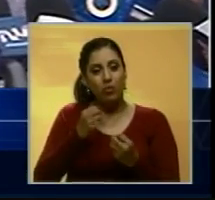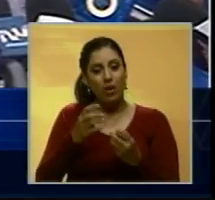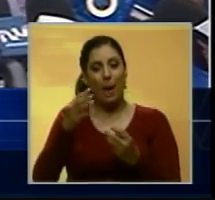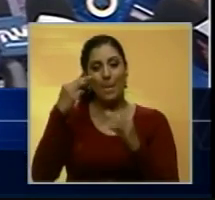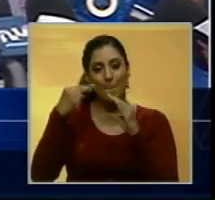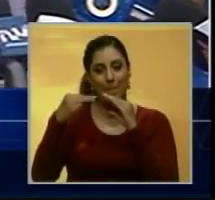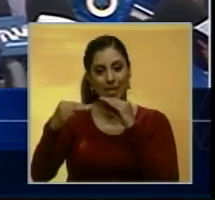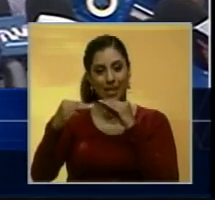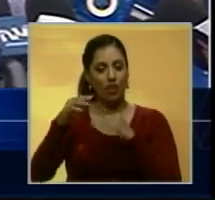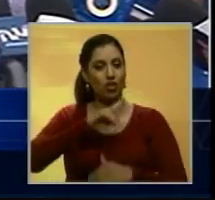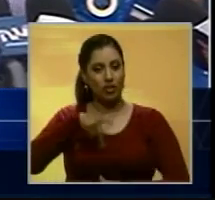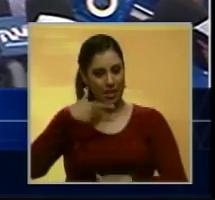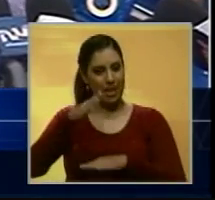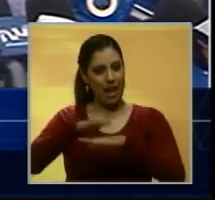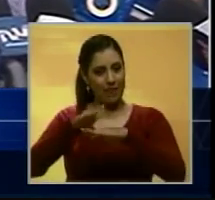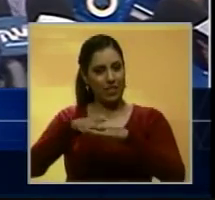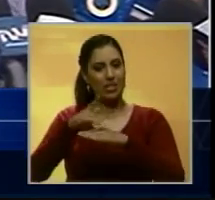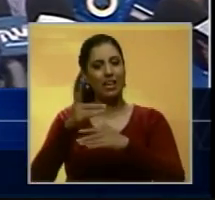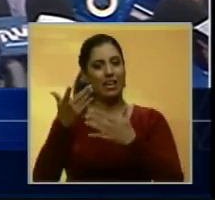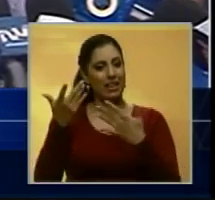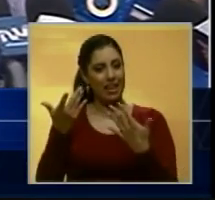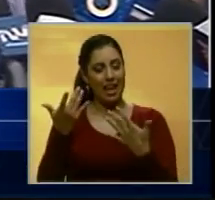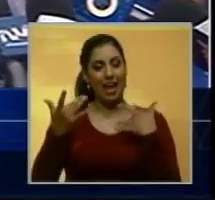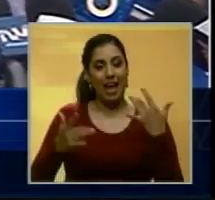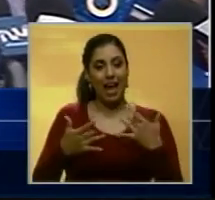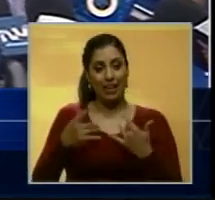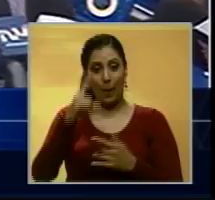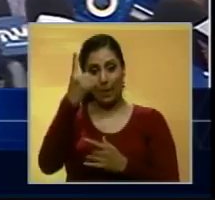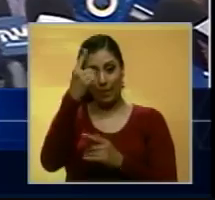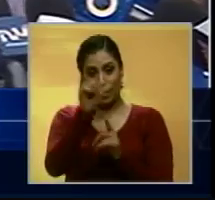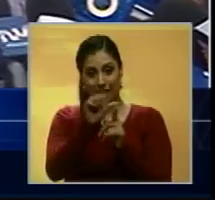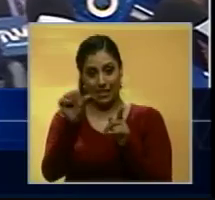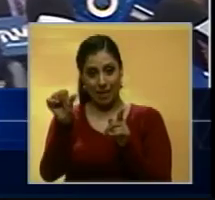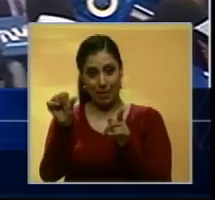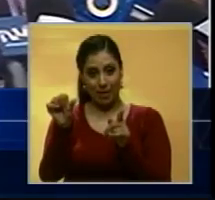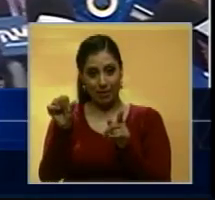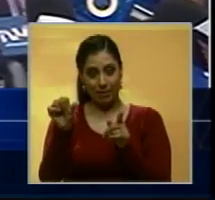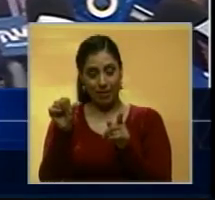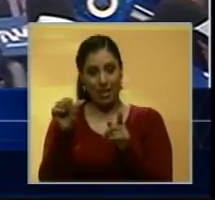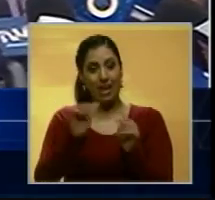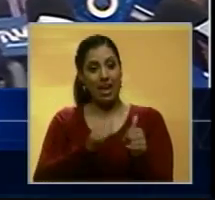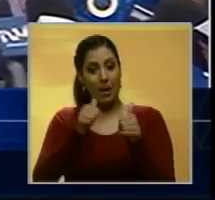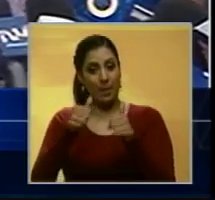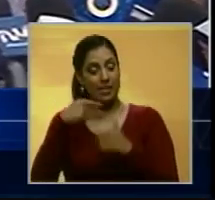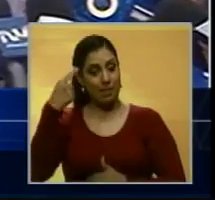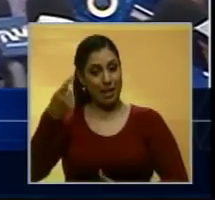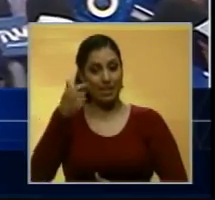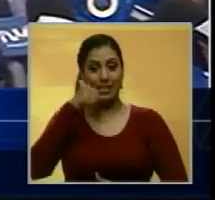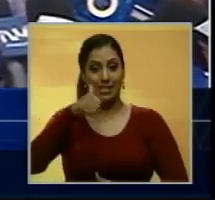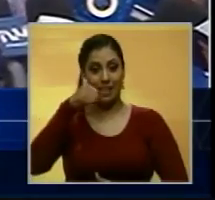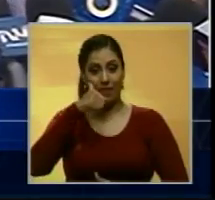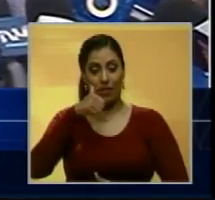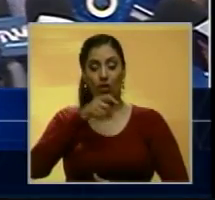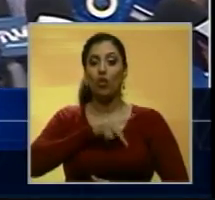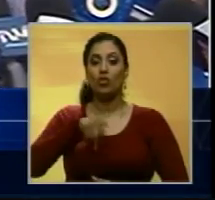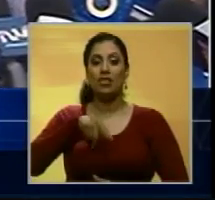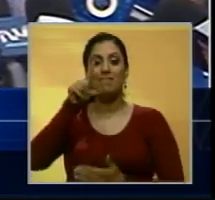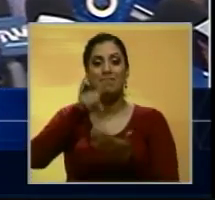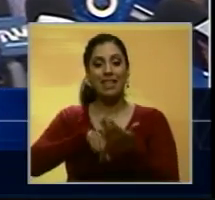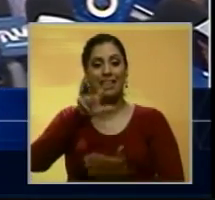este mensaje. Queremos anunciar lo que son las actividades de la primera semana. Arrancando mañana sábado, vamos a